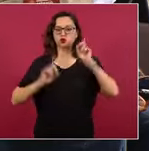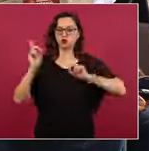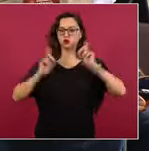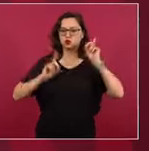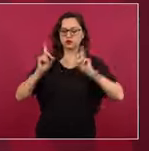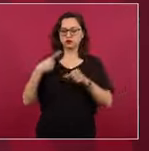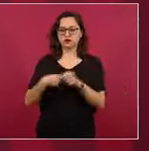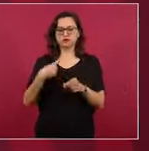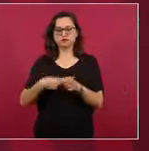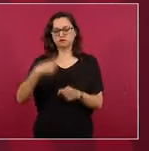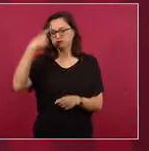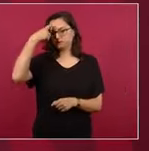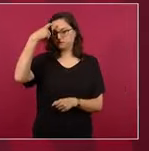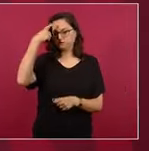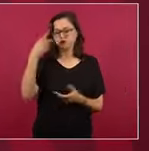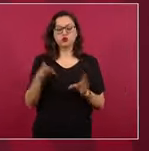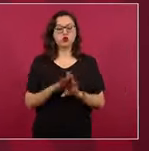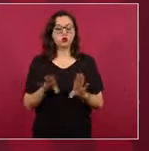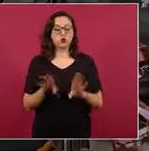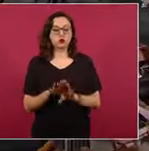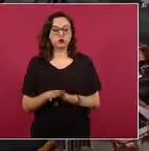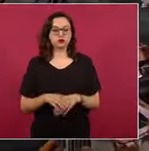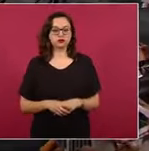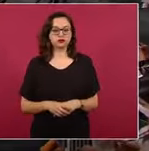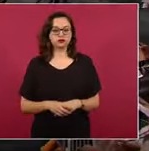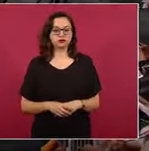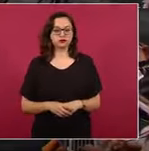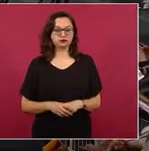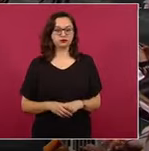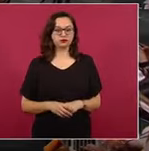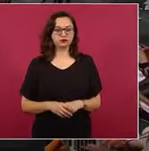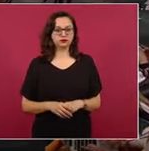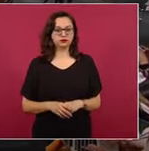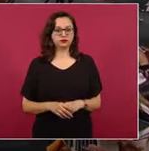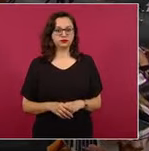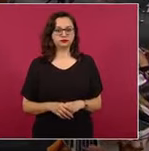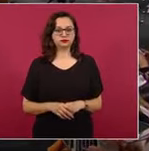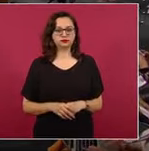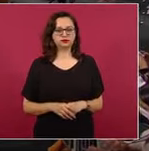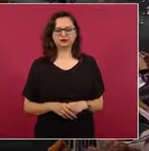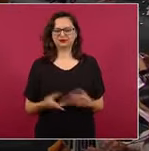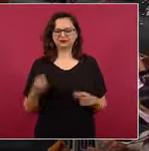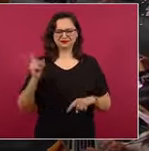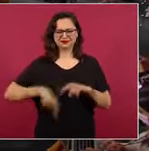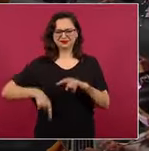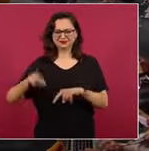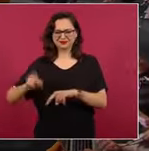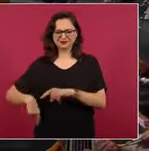Gracias. Sí. A ver, cualquiera de ustedes. No desaparece nada.